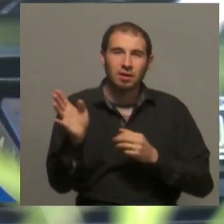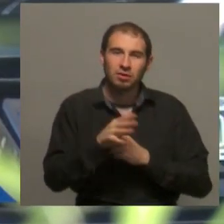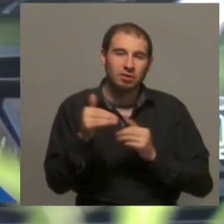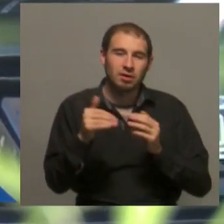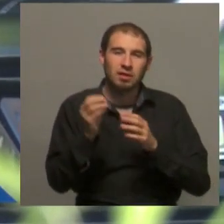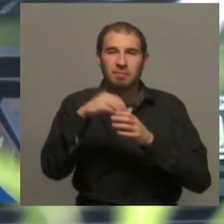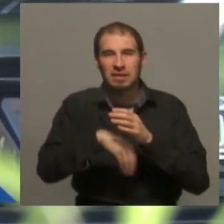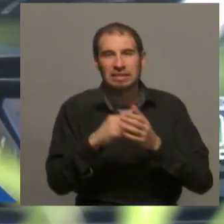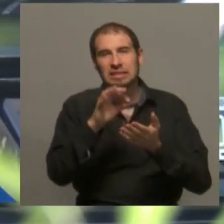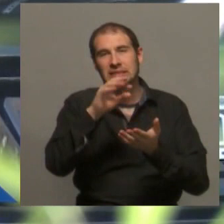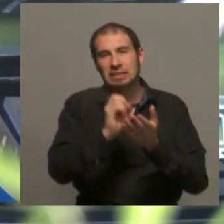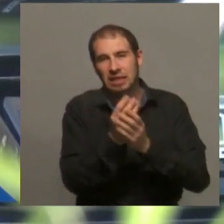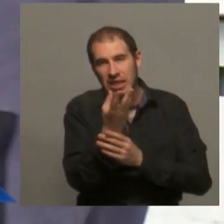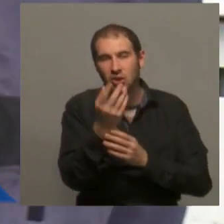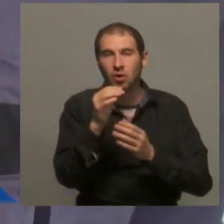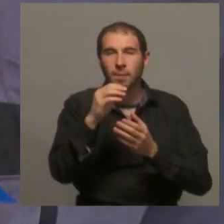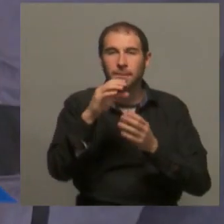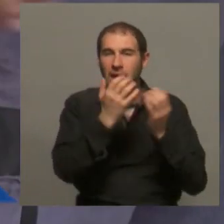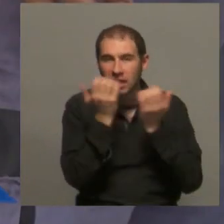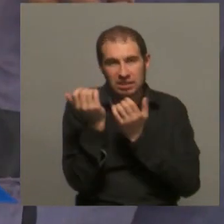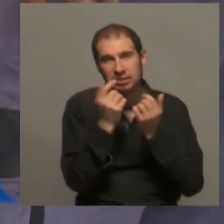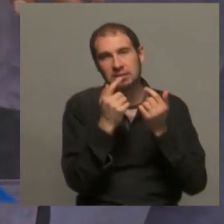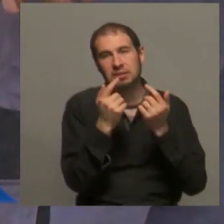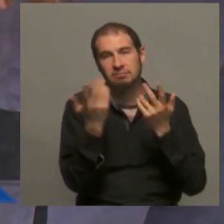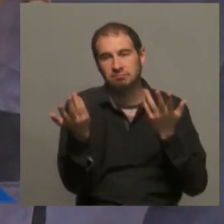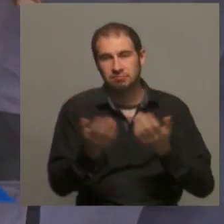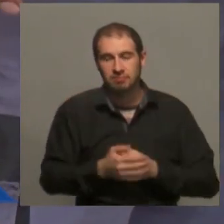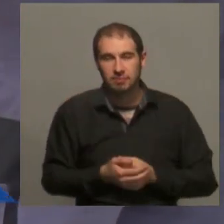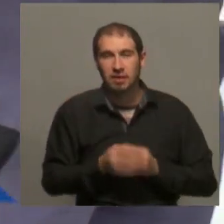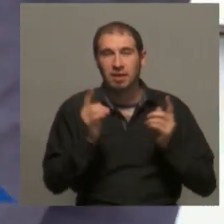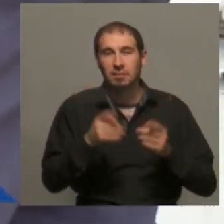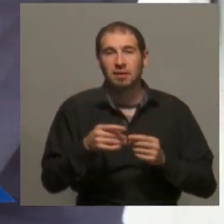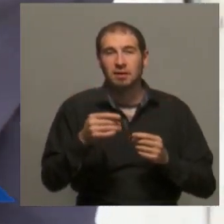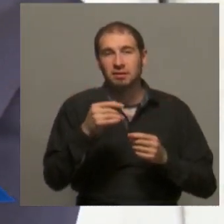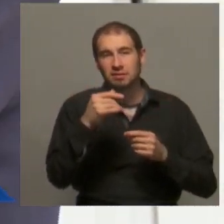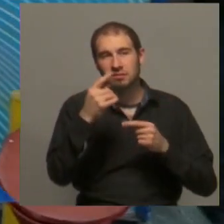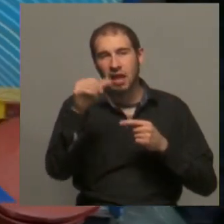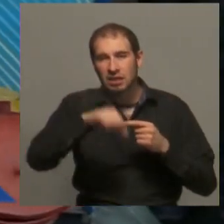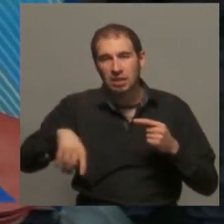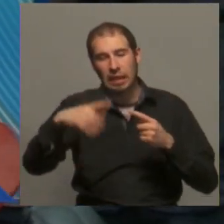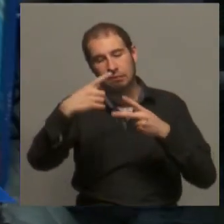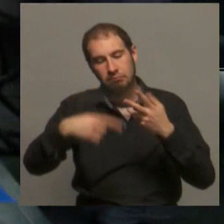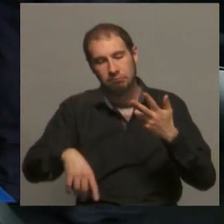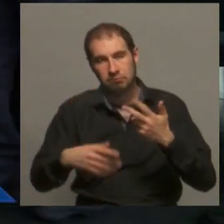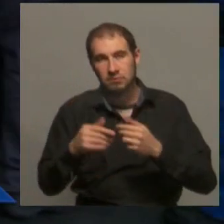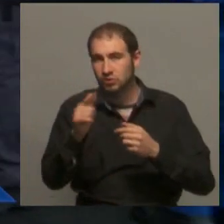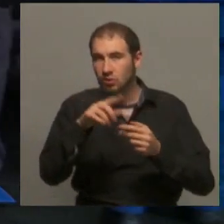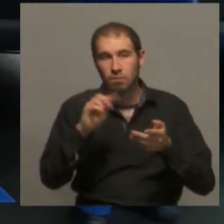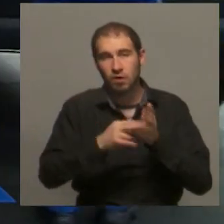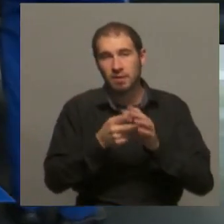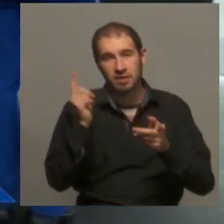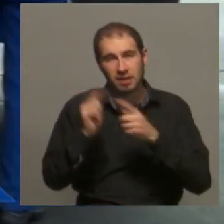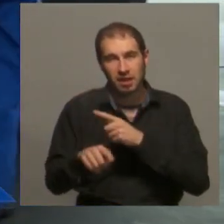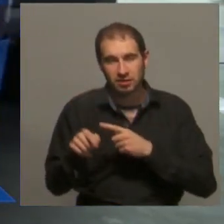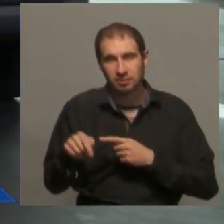del trigo, del maíz y del sorgo, aceite, va a impactar